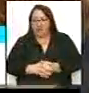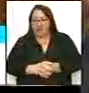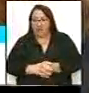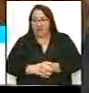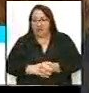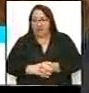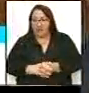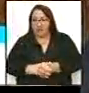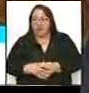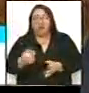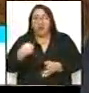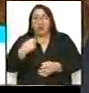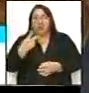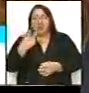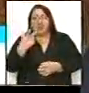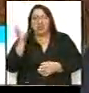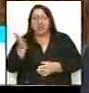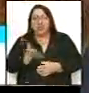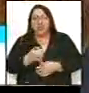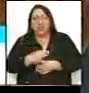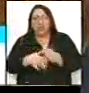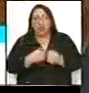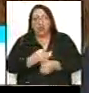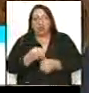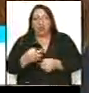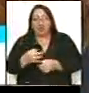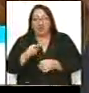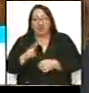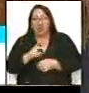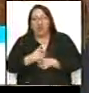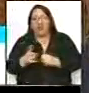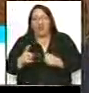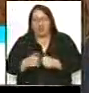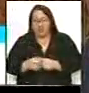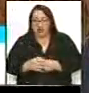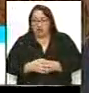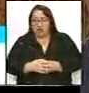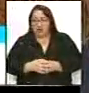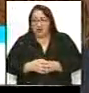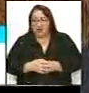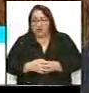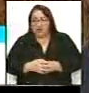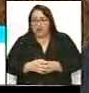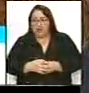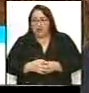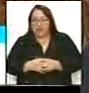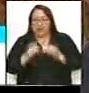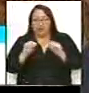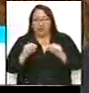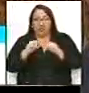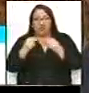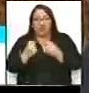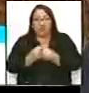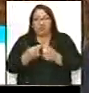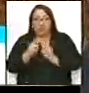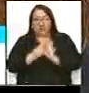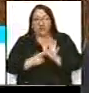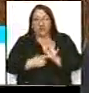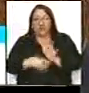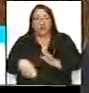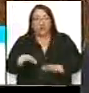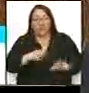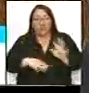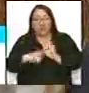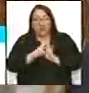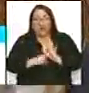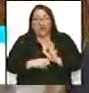tiene que estar en 2/3 de las provincias y 2/3 de los distritos. Lo que queda claro es si el partido regional, el movimiento